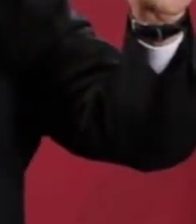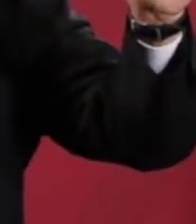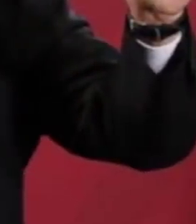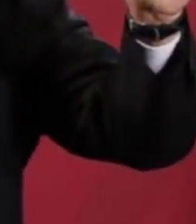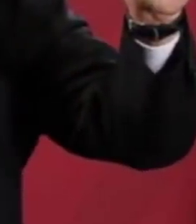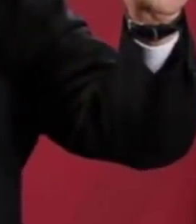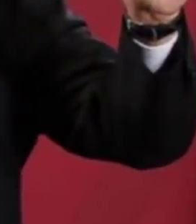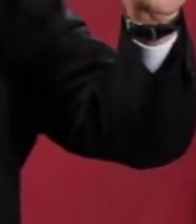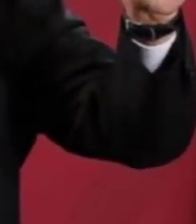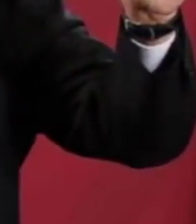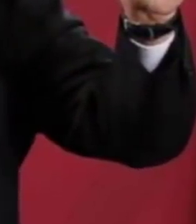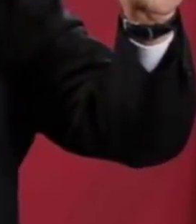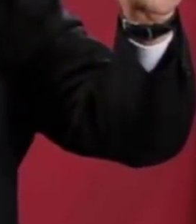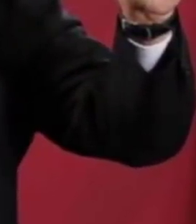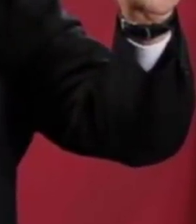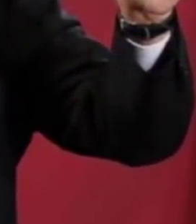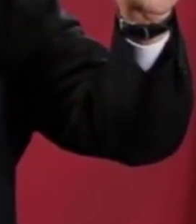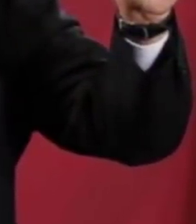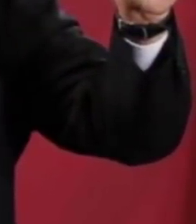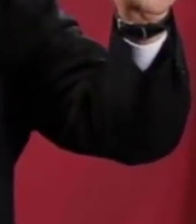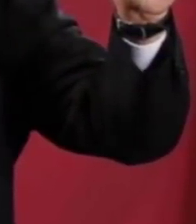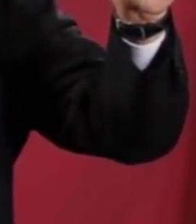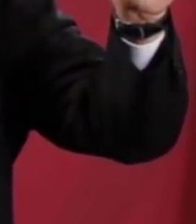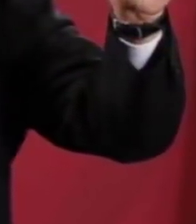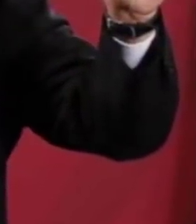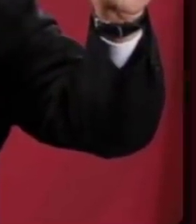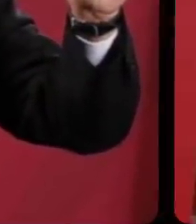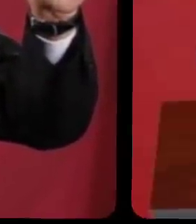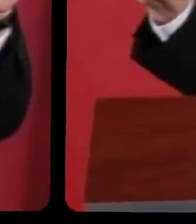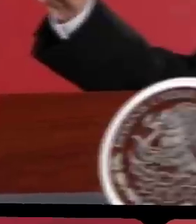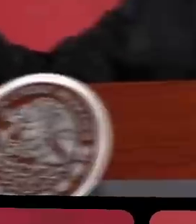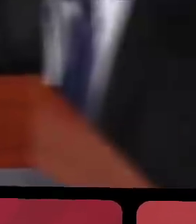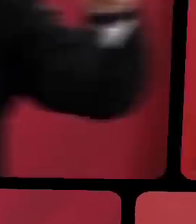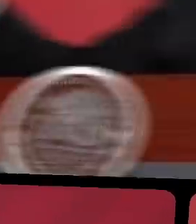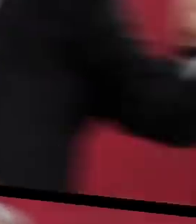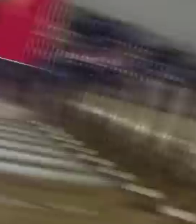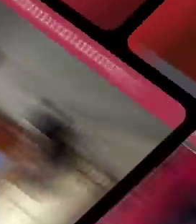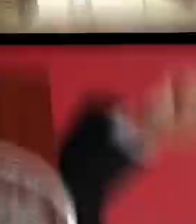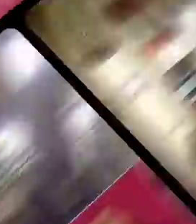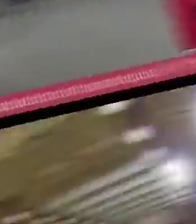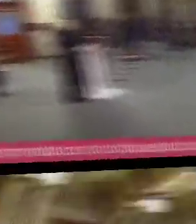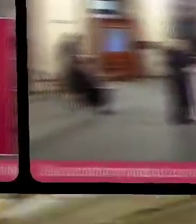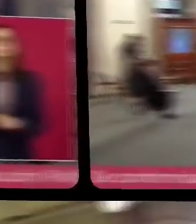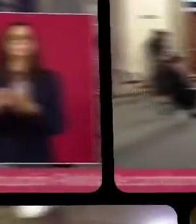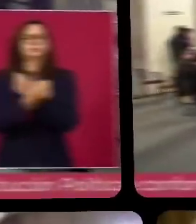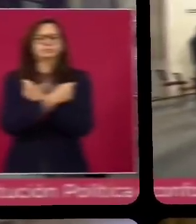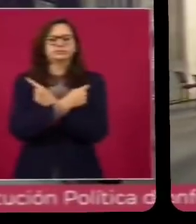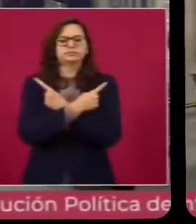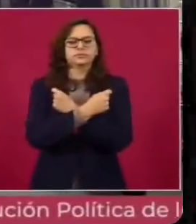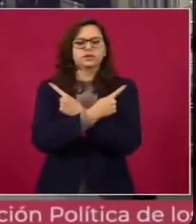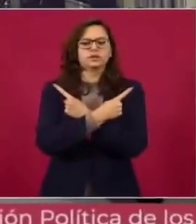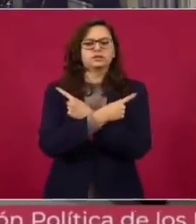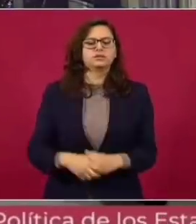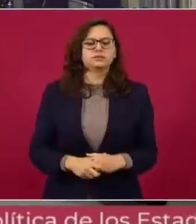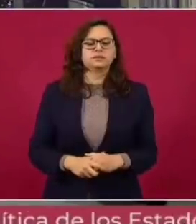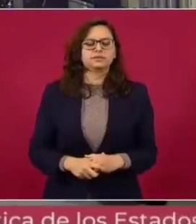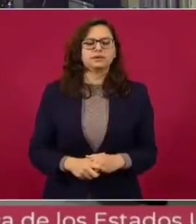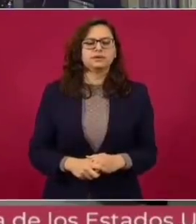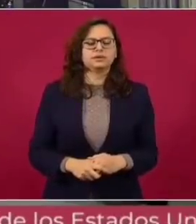Obrador que envía este mensaje a los de España y a todo el mundo. Mande.